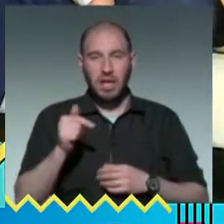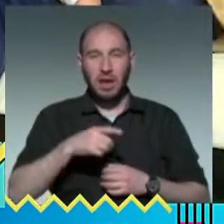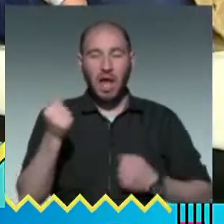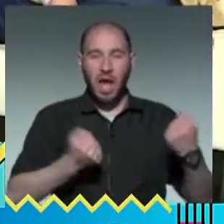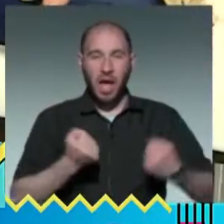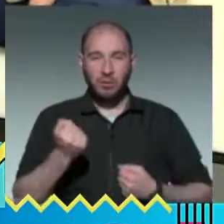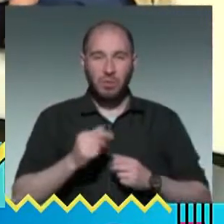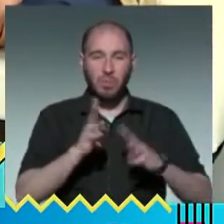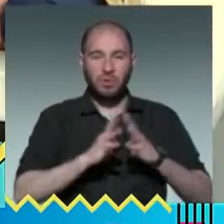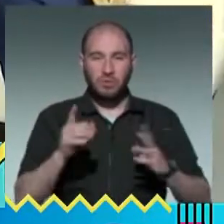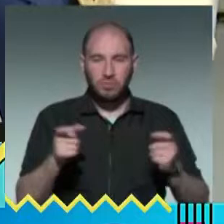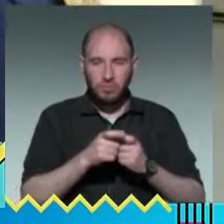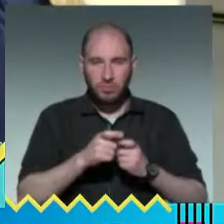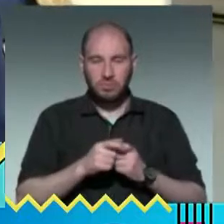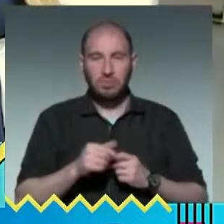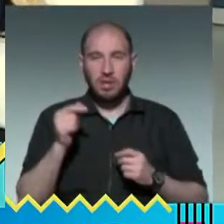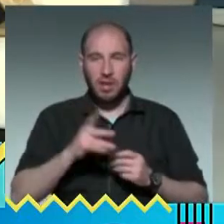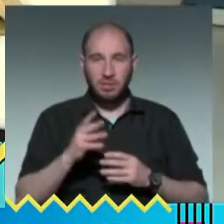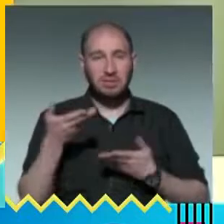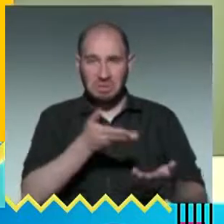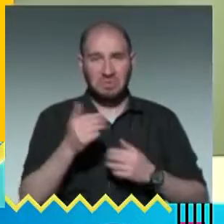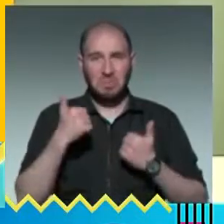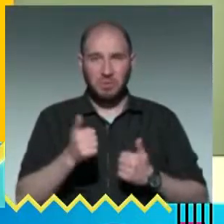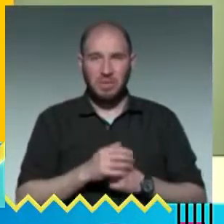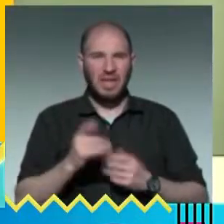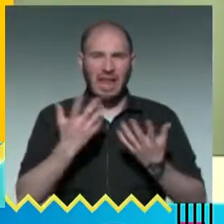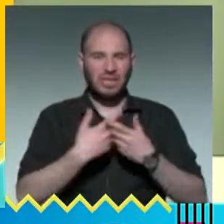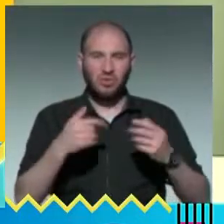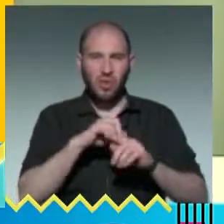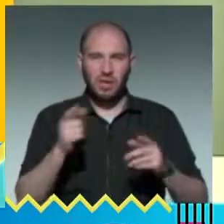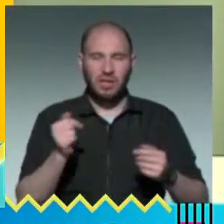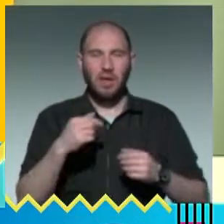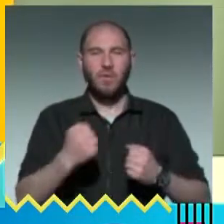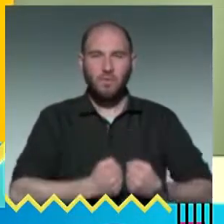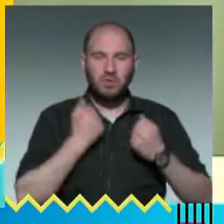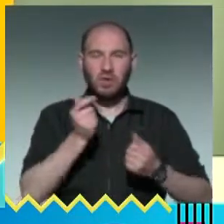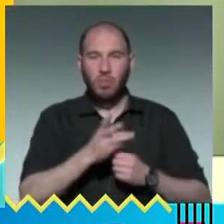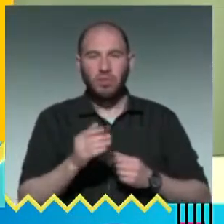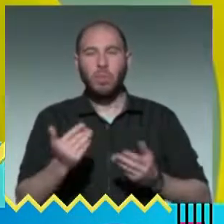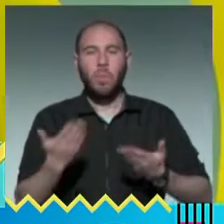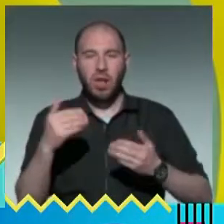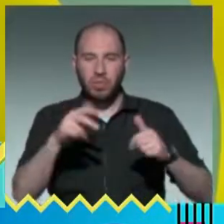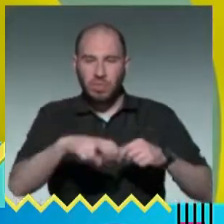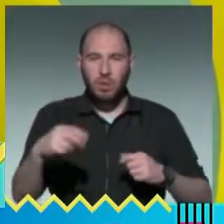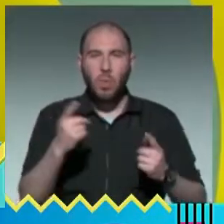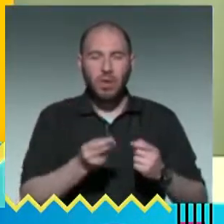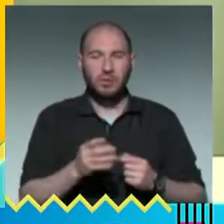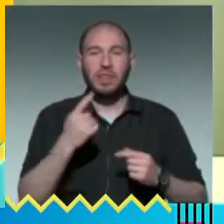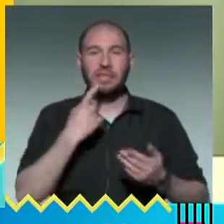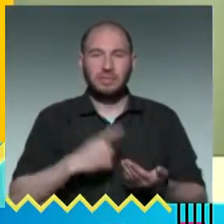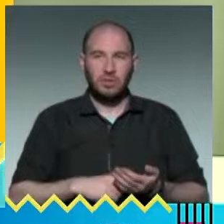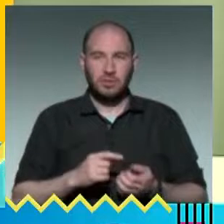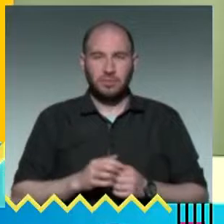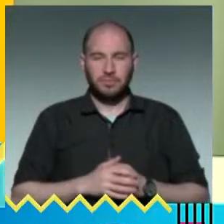que son motor más chico y que tienen muy buenas prestaciones y que no tienen nada que ver la cilindrada con la capacidad. por eso es que se tomó la decisión